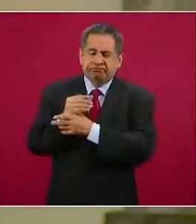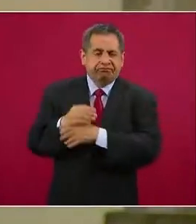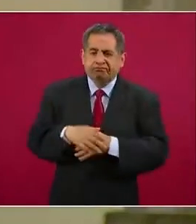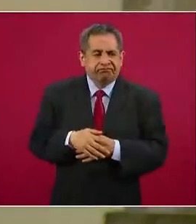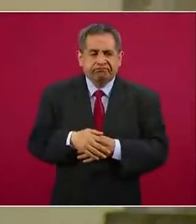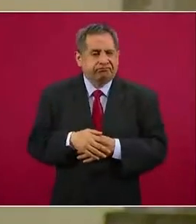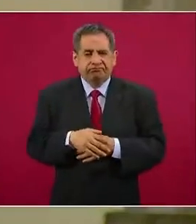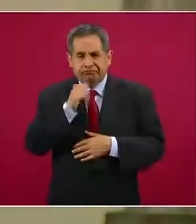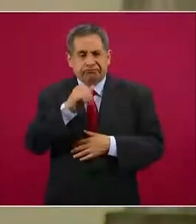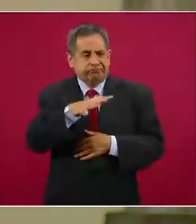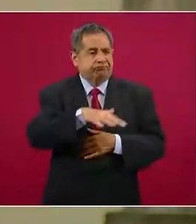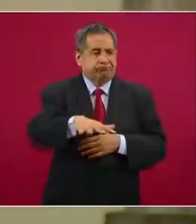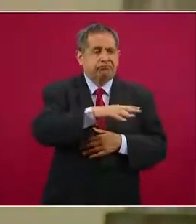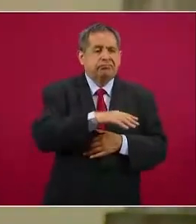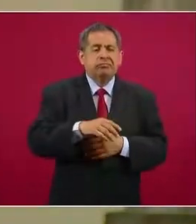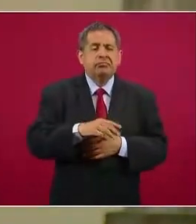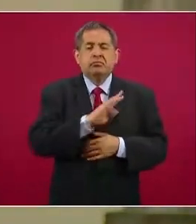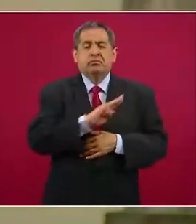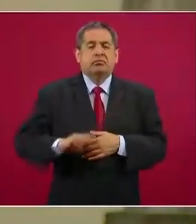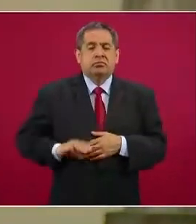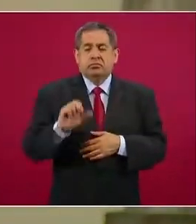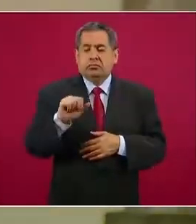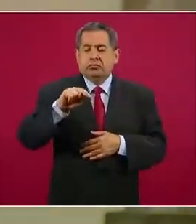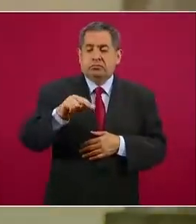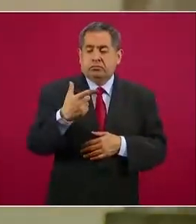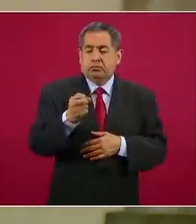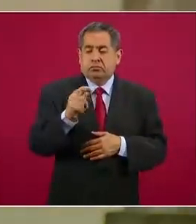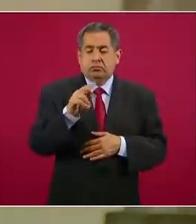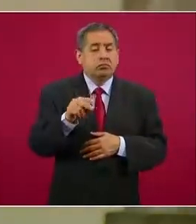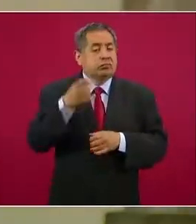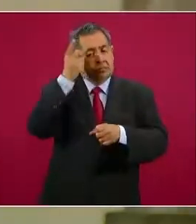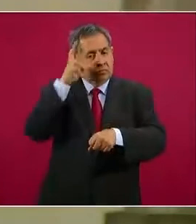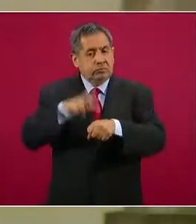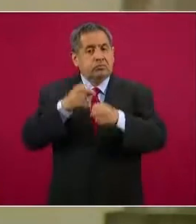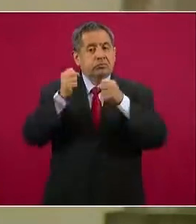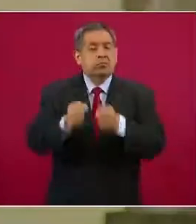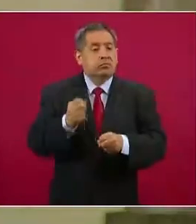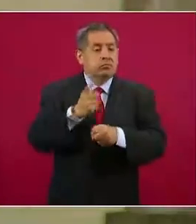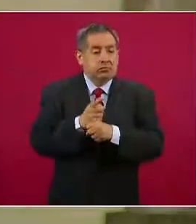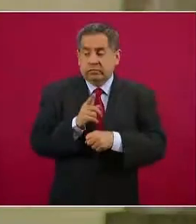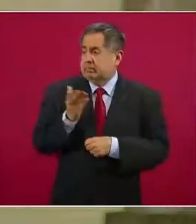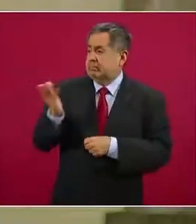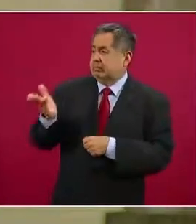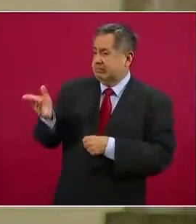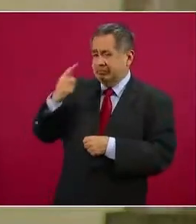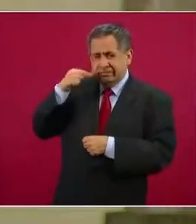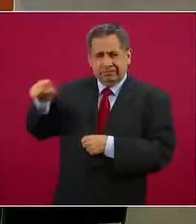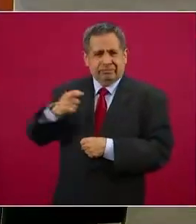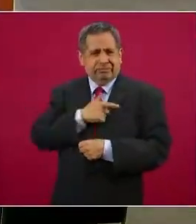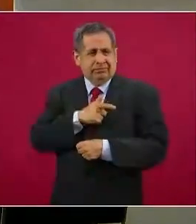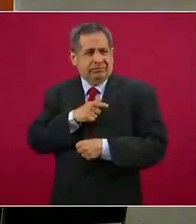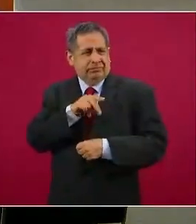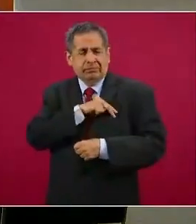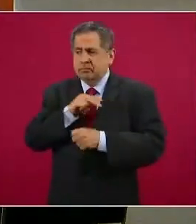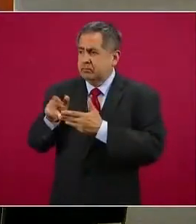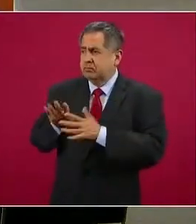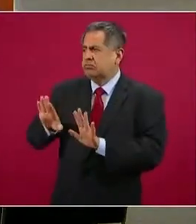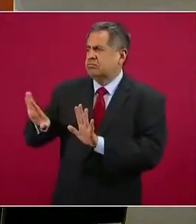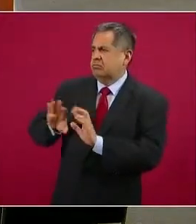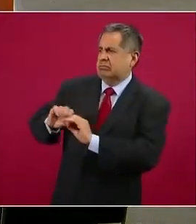seguridad de ese municipio de Angostura, el director de seguridad le pidió a la Guardia Nacional en la cabecera de Angostura que no se acercara